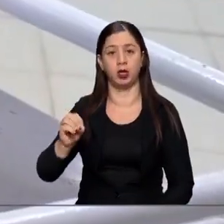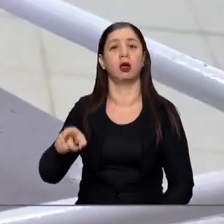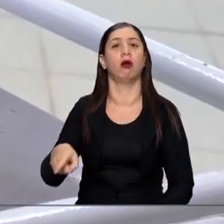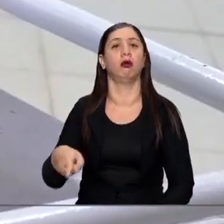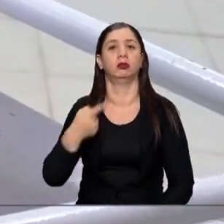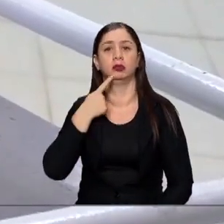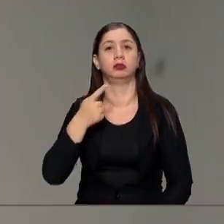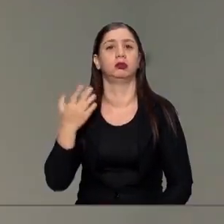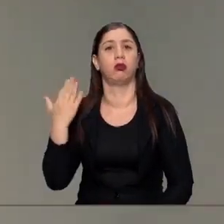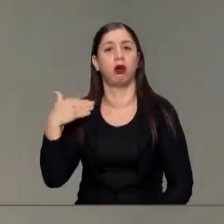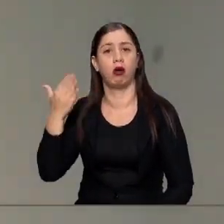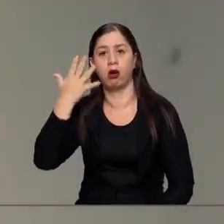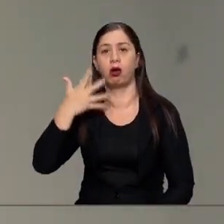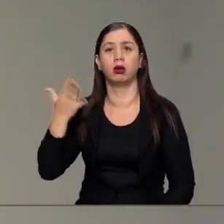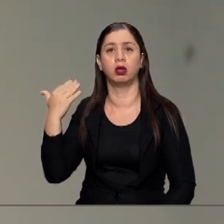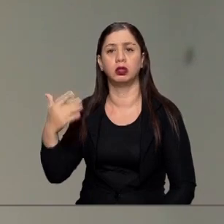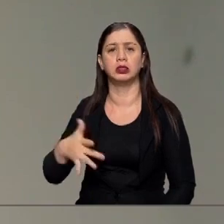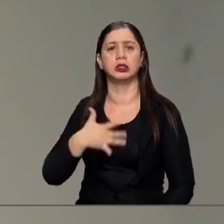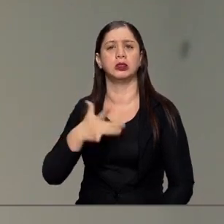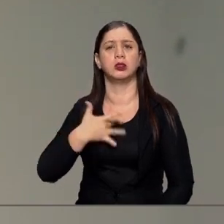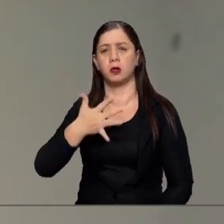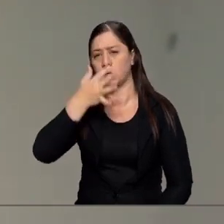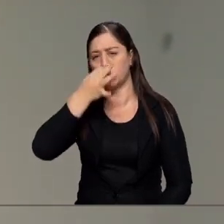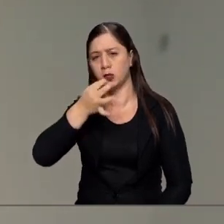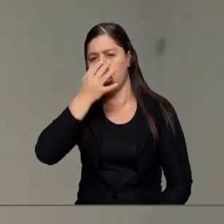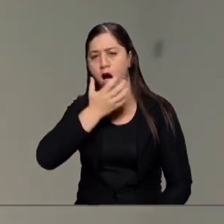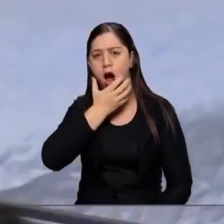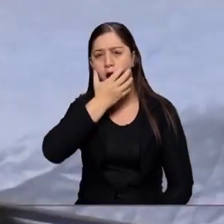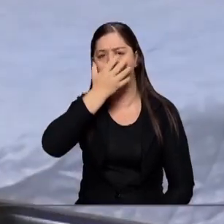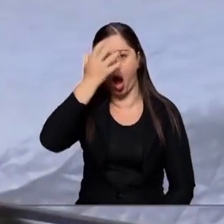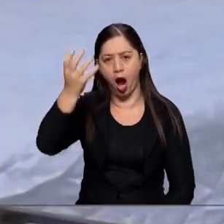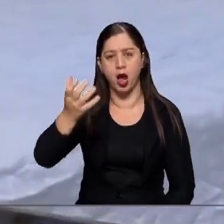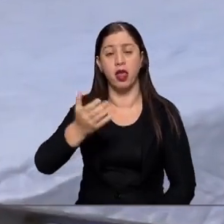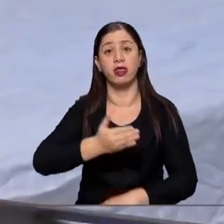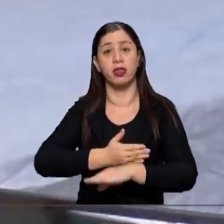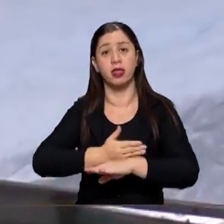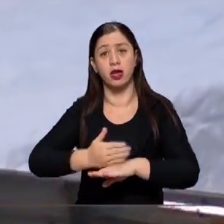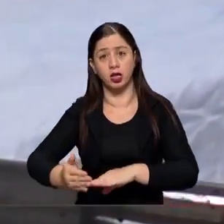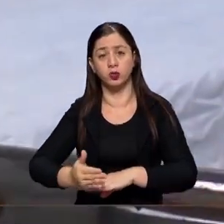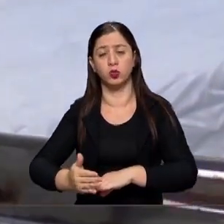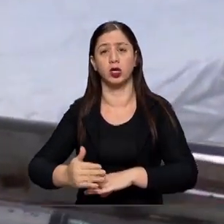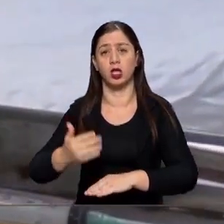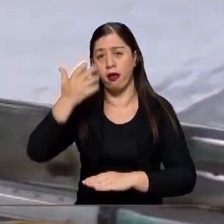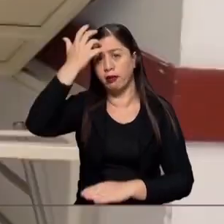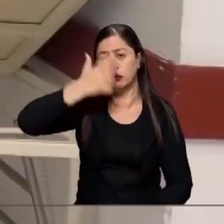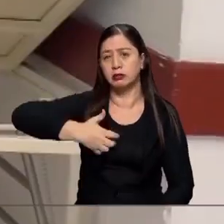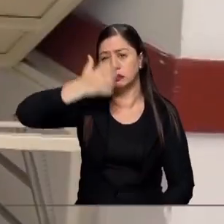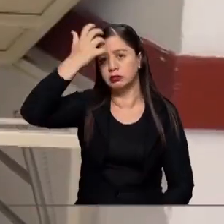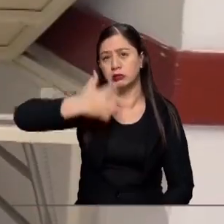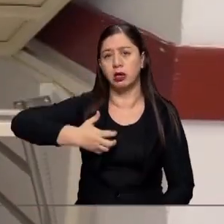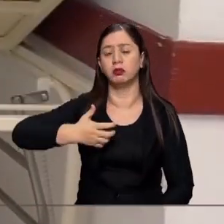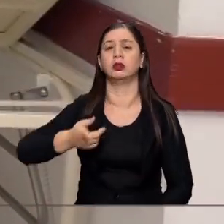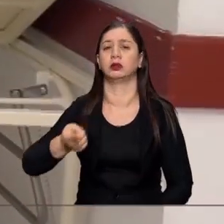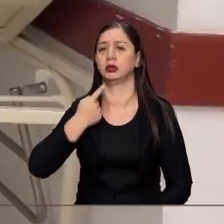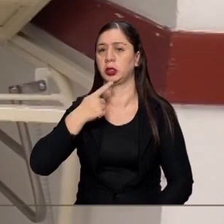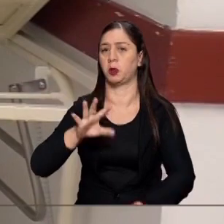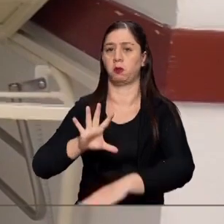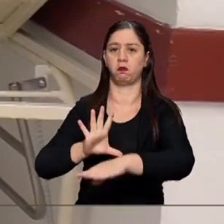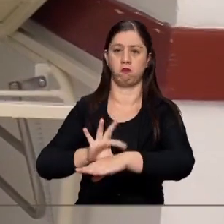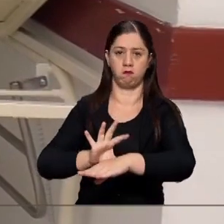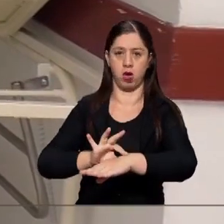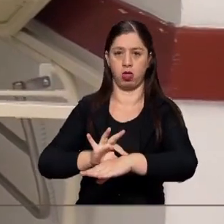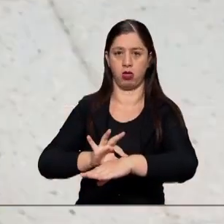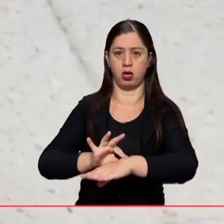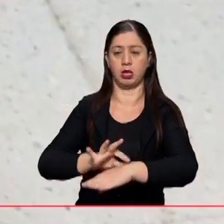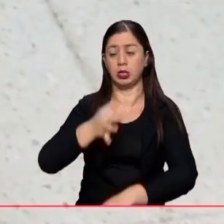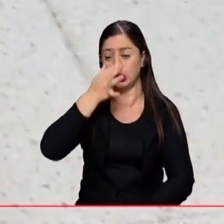que durante varios días presentó síntomas gripales, entre ellos fiebre. Luego de adelantar una serie de exámenes, los médicos determinaron que no solo